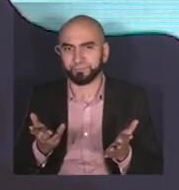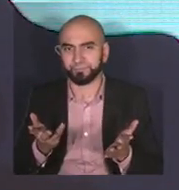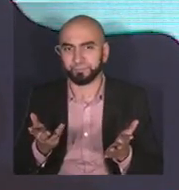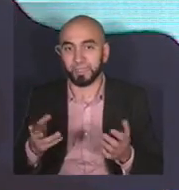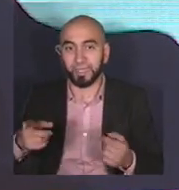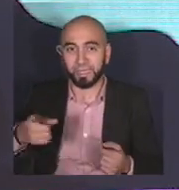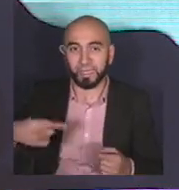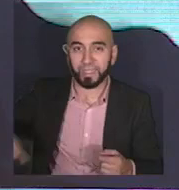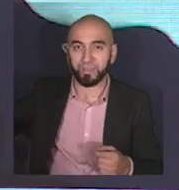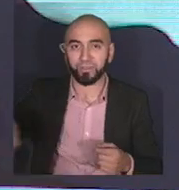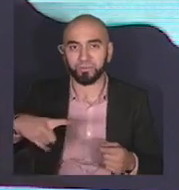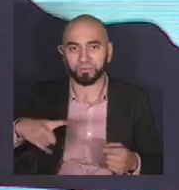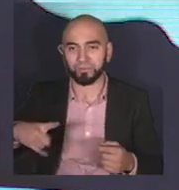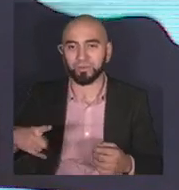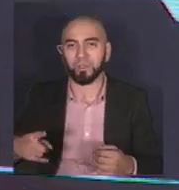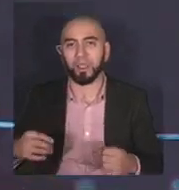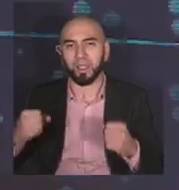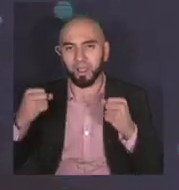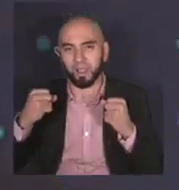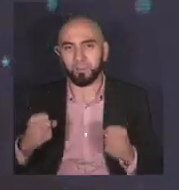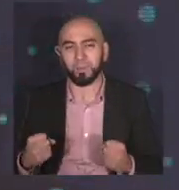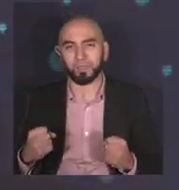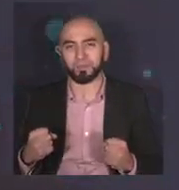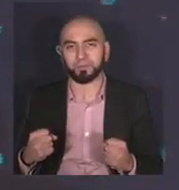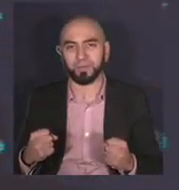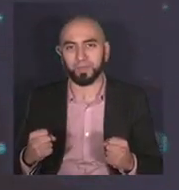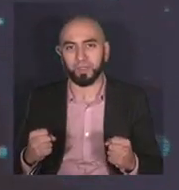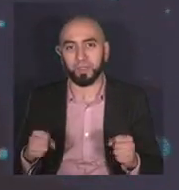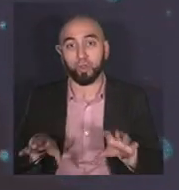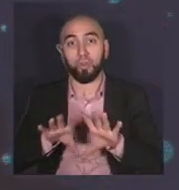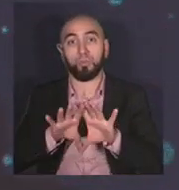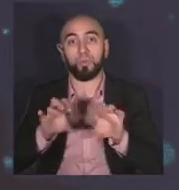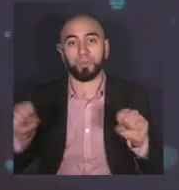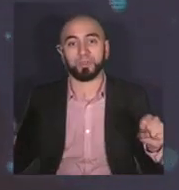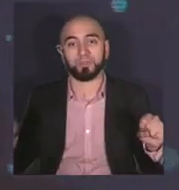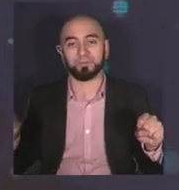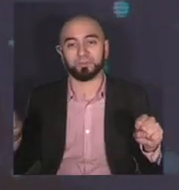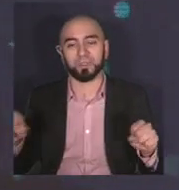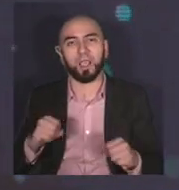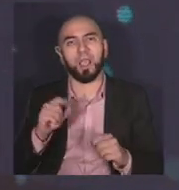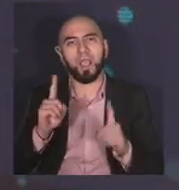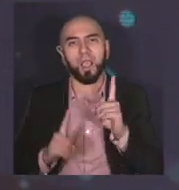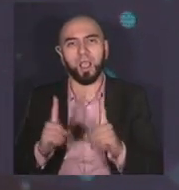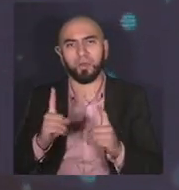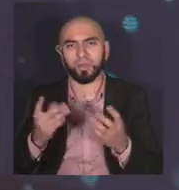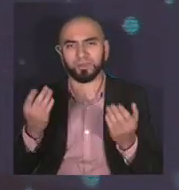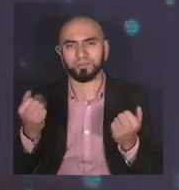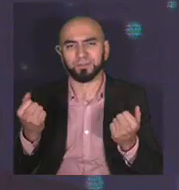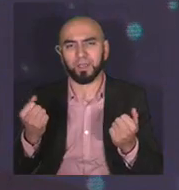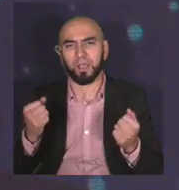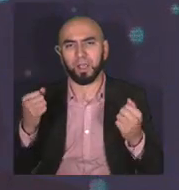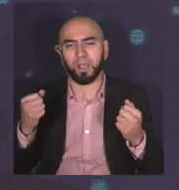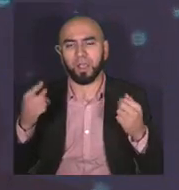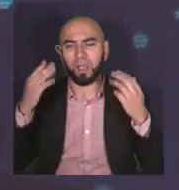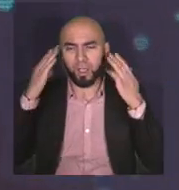son capaces de comprometerse o involucrarse en una tarea que requiere concentración